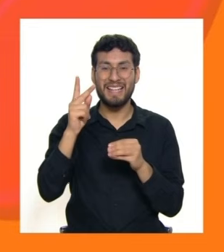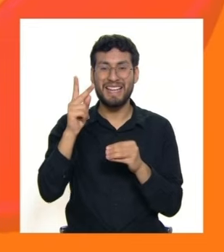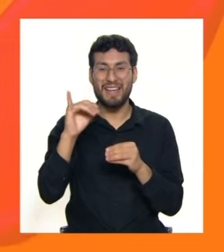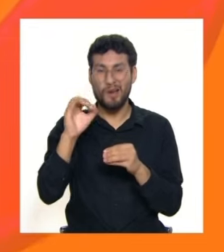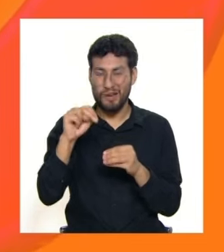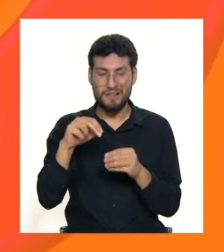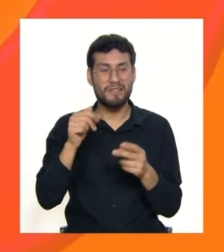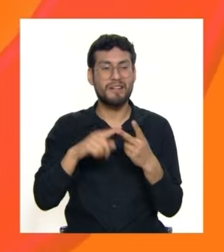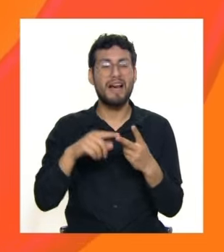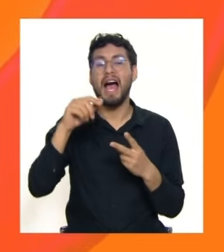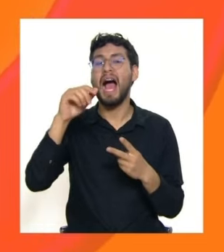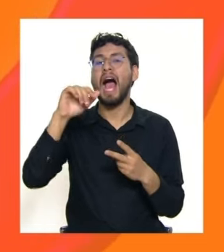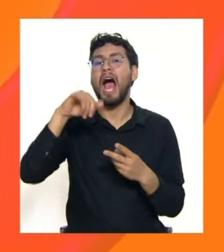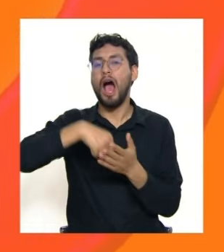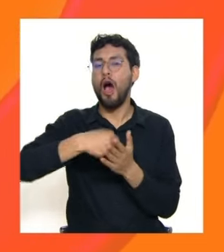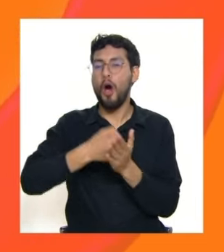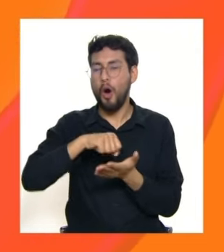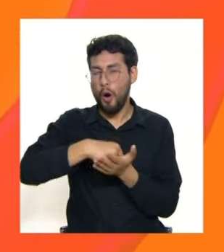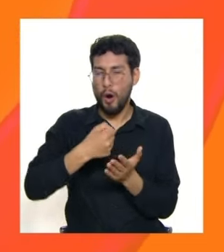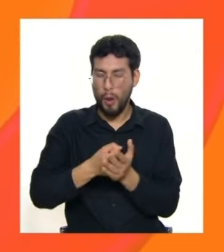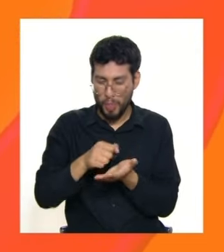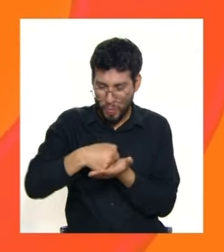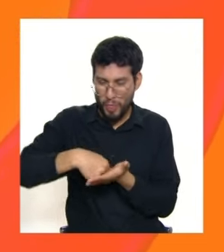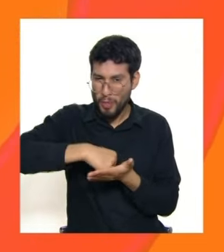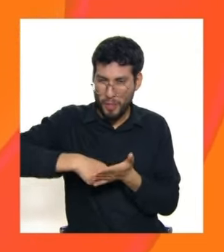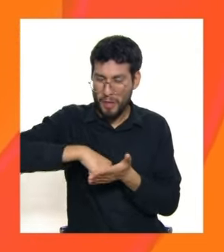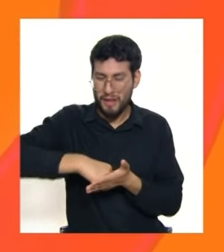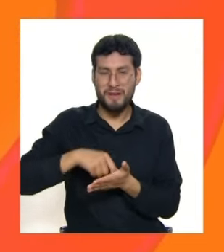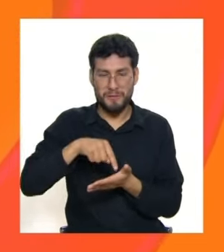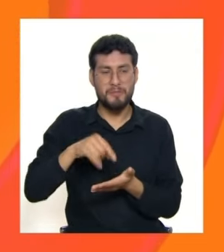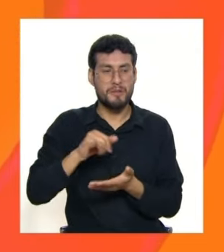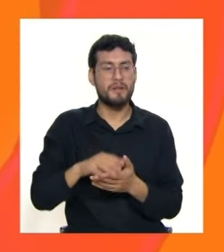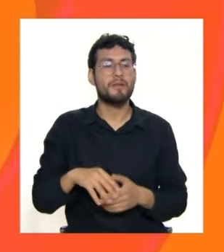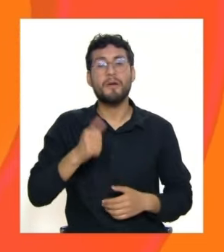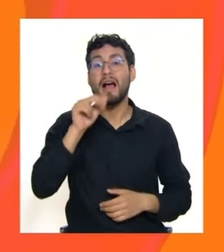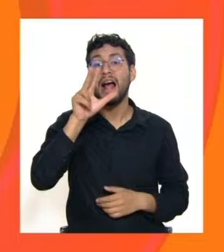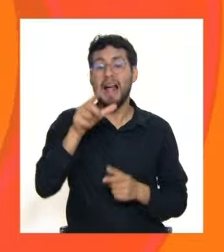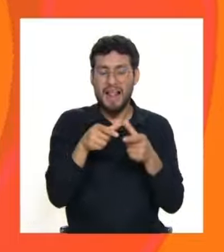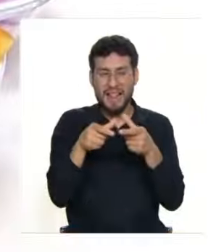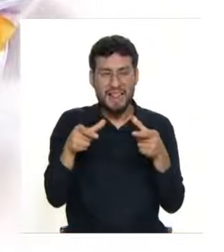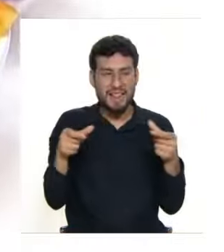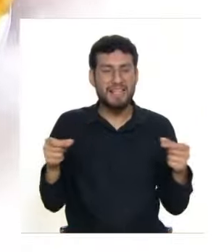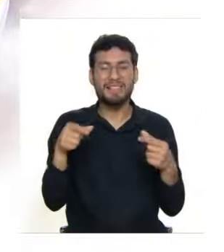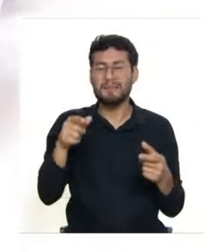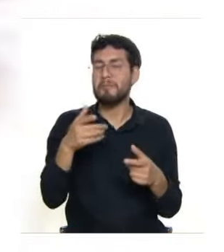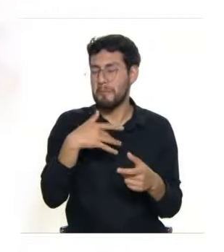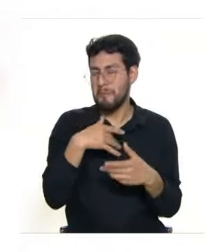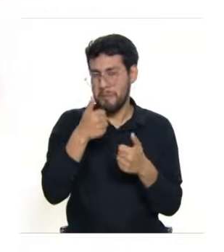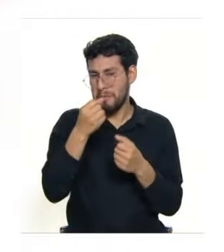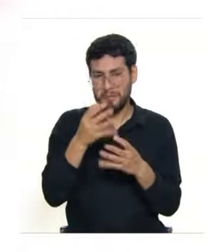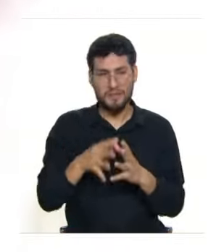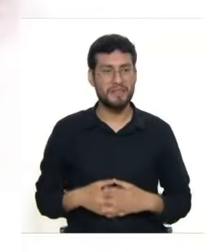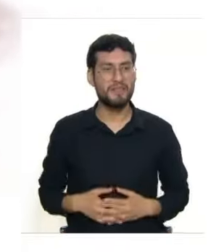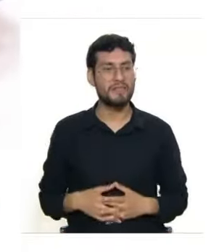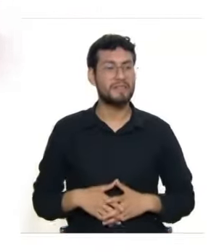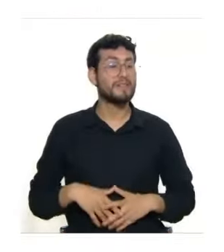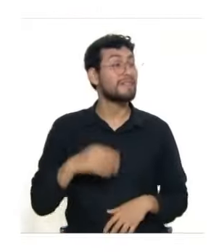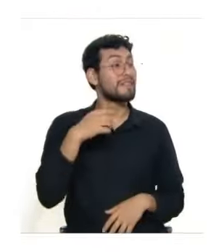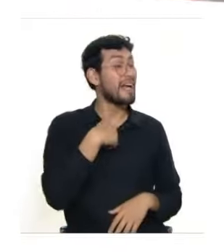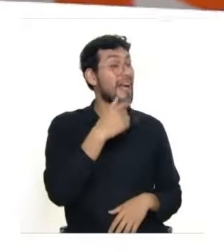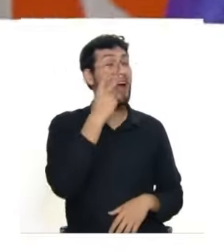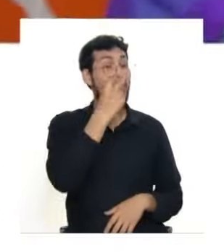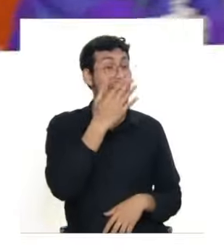de pasta guantán y hilos. Unas tres láminas. Dice, no, pero póngale unas 10 para que coman el guantán, es rico siempre. Acá hay dos de mis